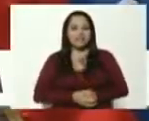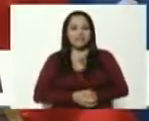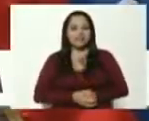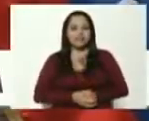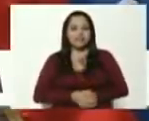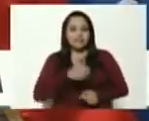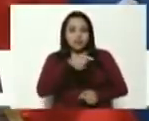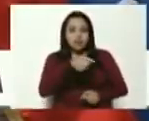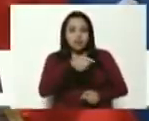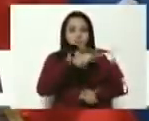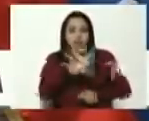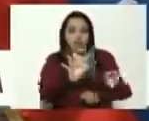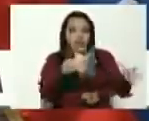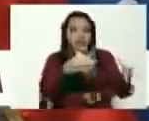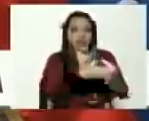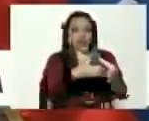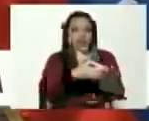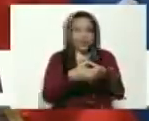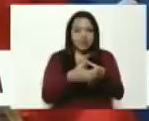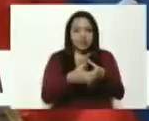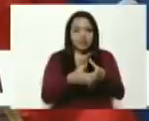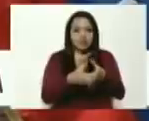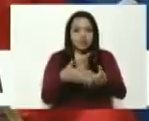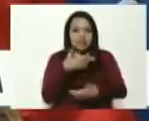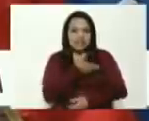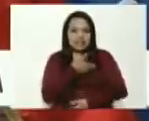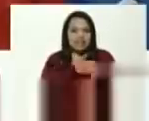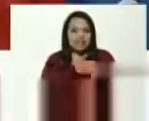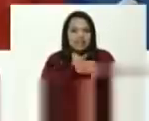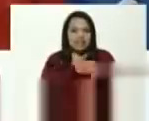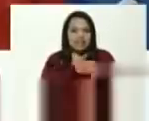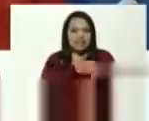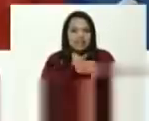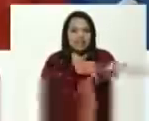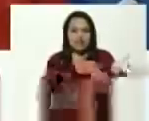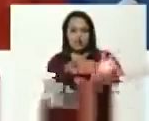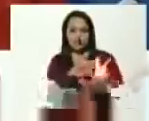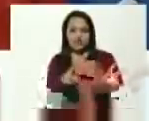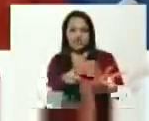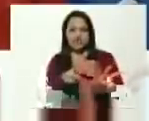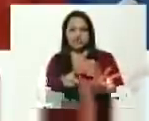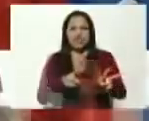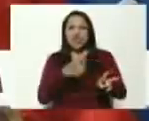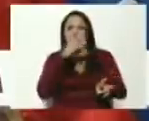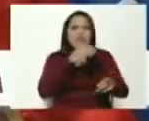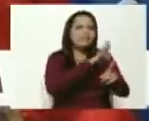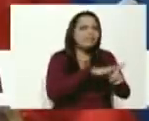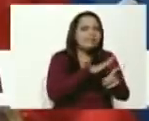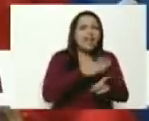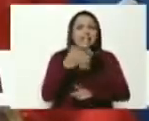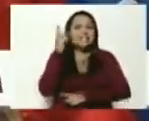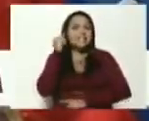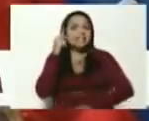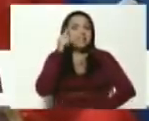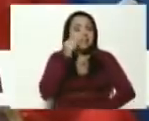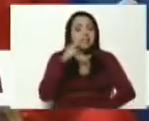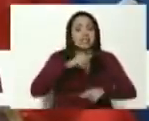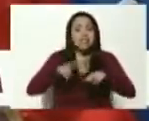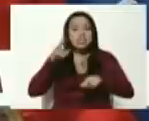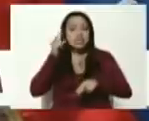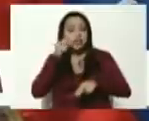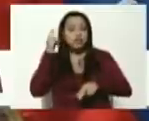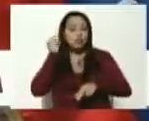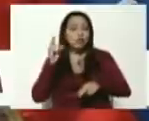de delincuentes. Tienen, como dije, misericordia los niñas, adolescentes, menores de edad, con la